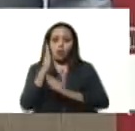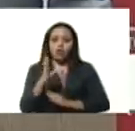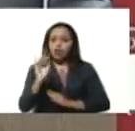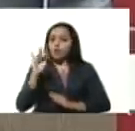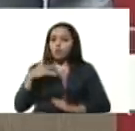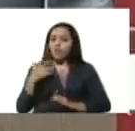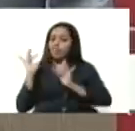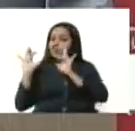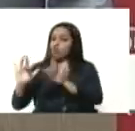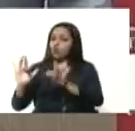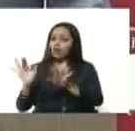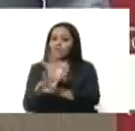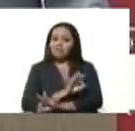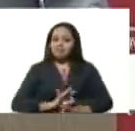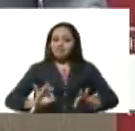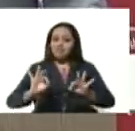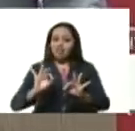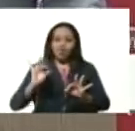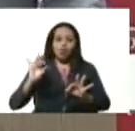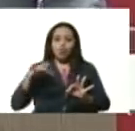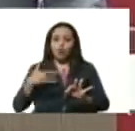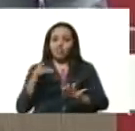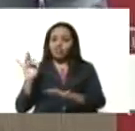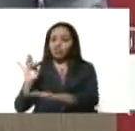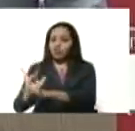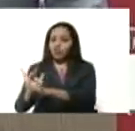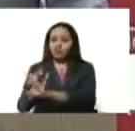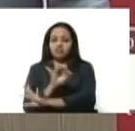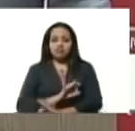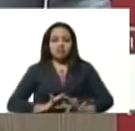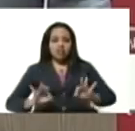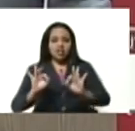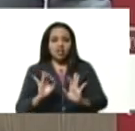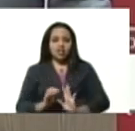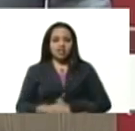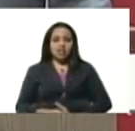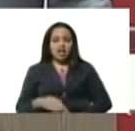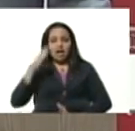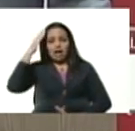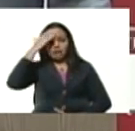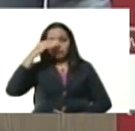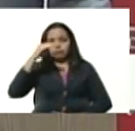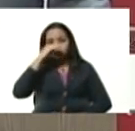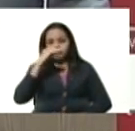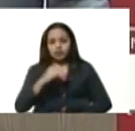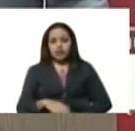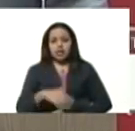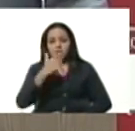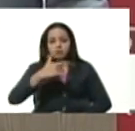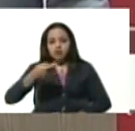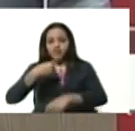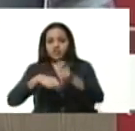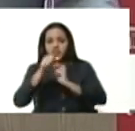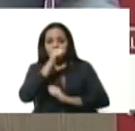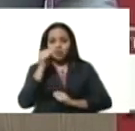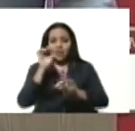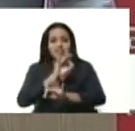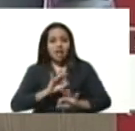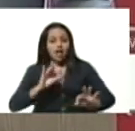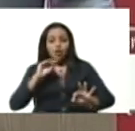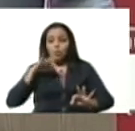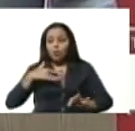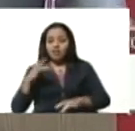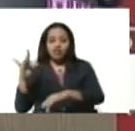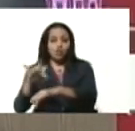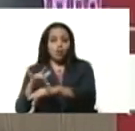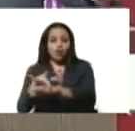ni con el pétalo de una rosa a los desertores, a los paramilitares, a los mercenarios y a los narcotraficantes que están